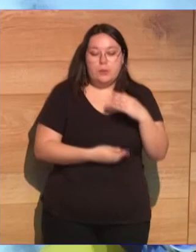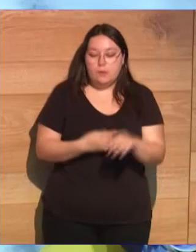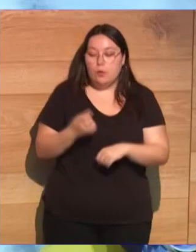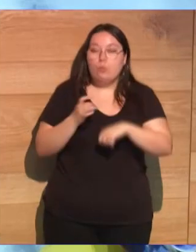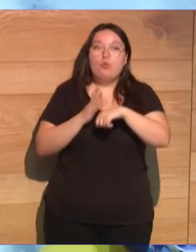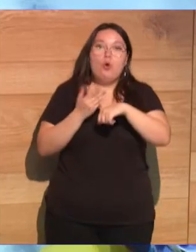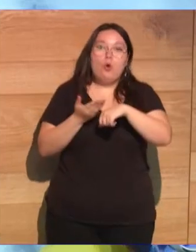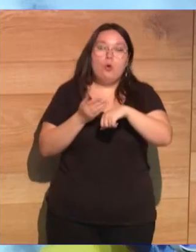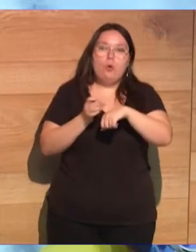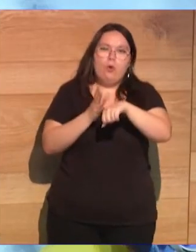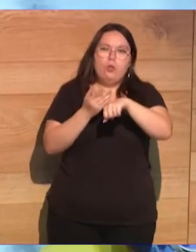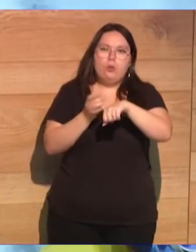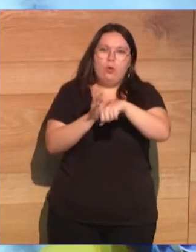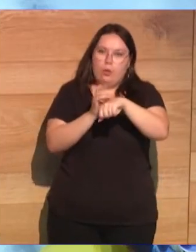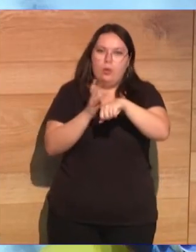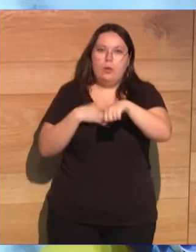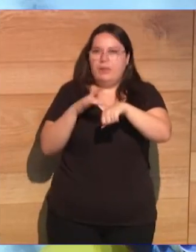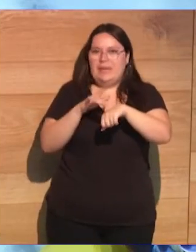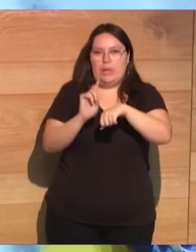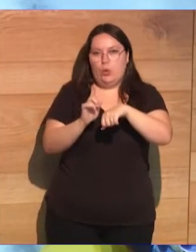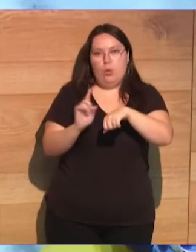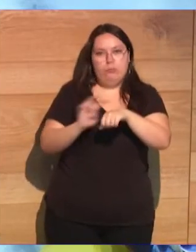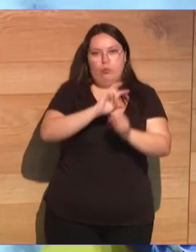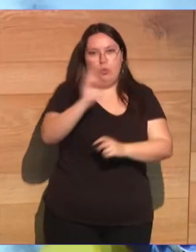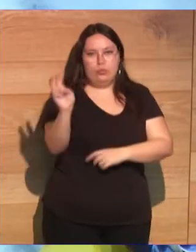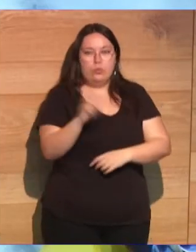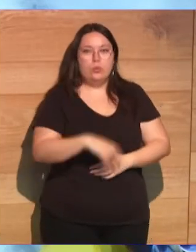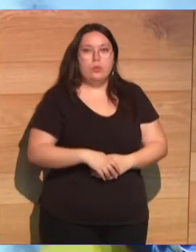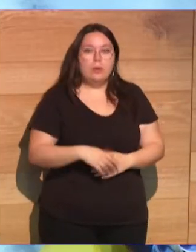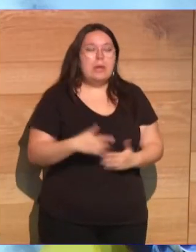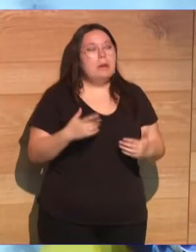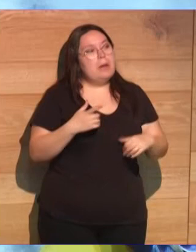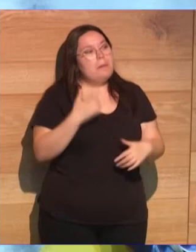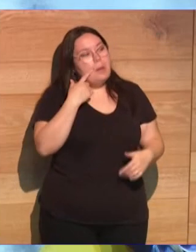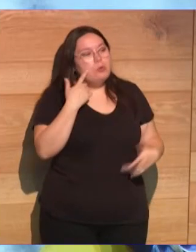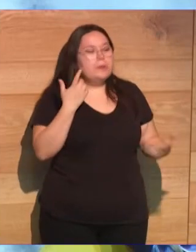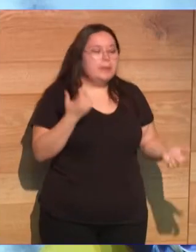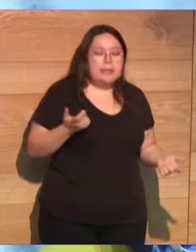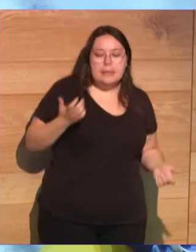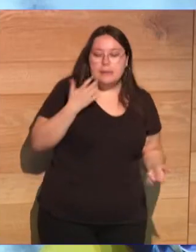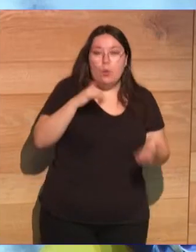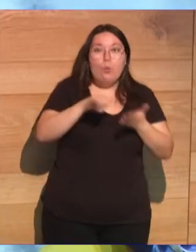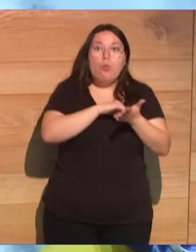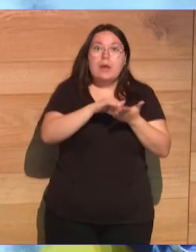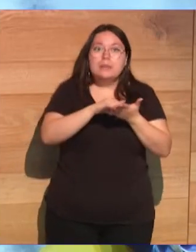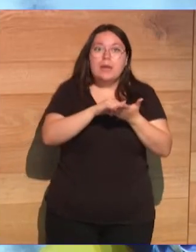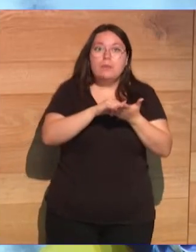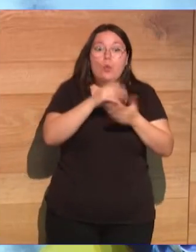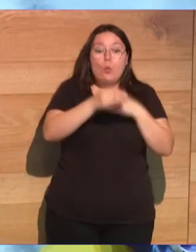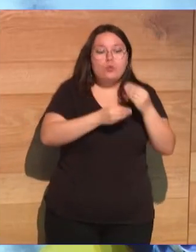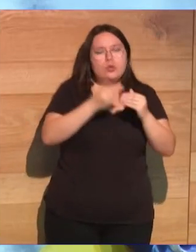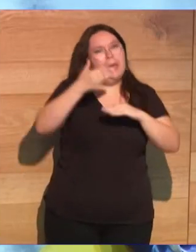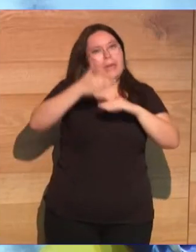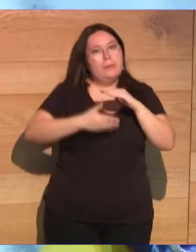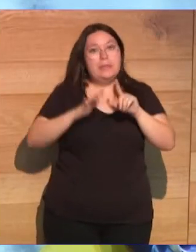no solo sea digital, vamos a limitar los usos del WhatsApp en